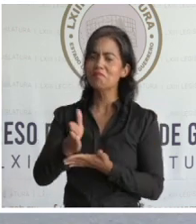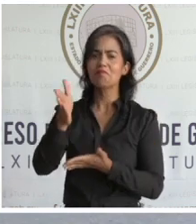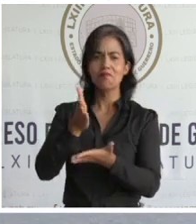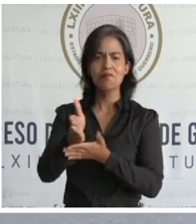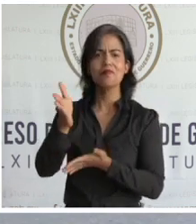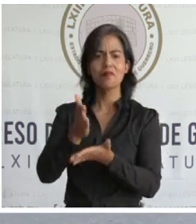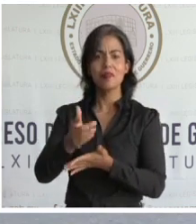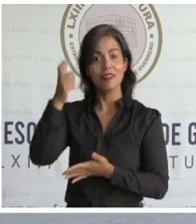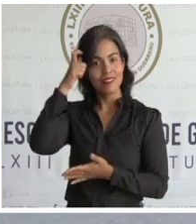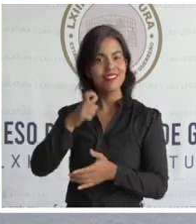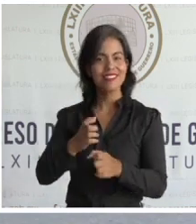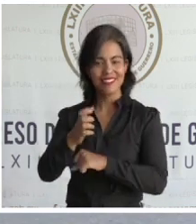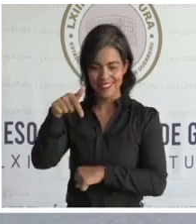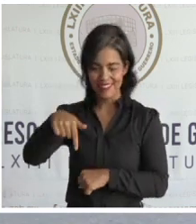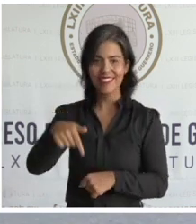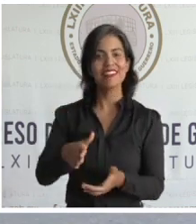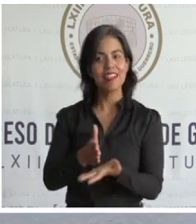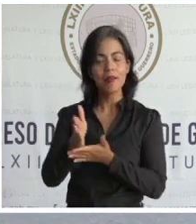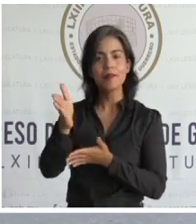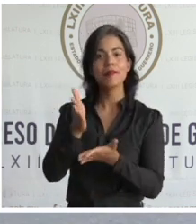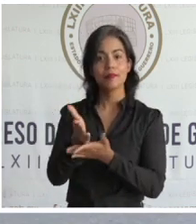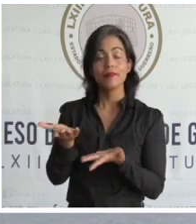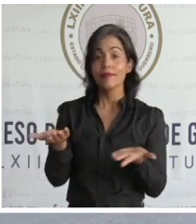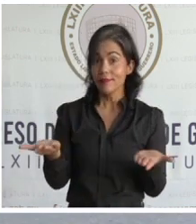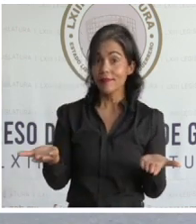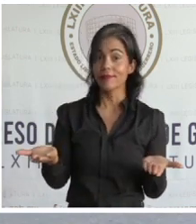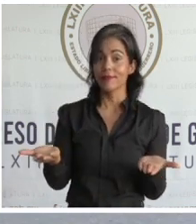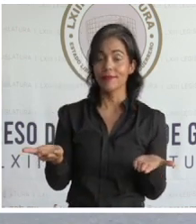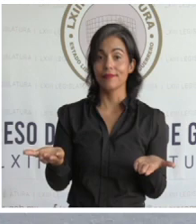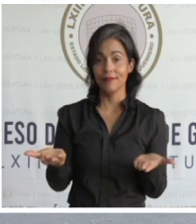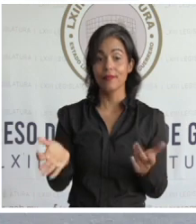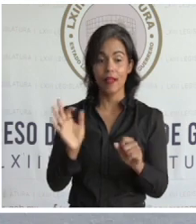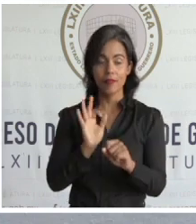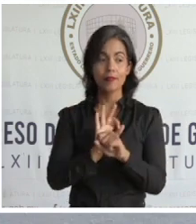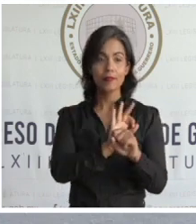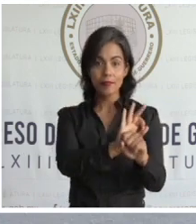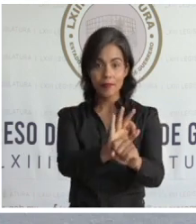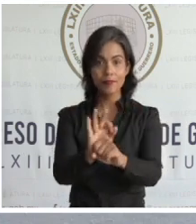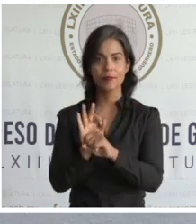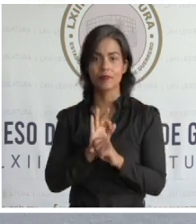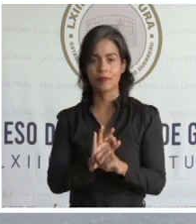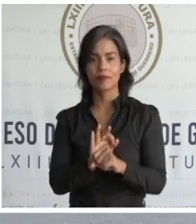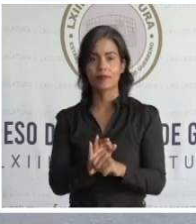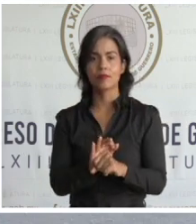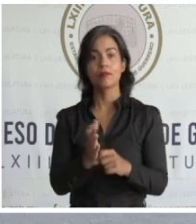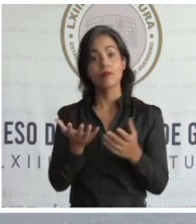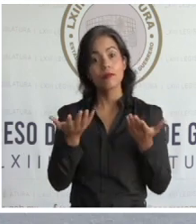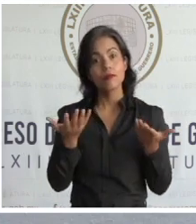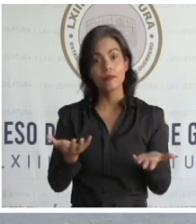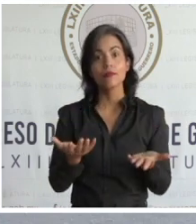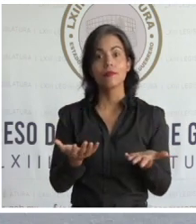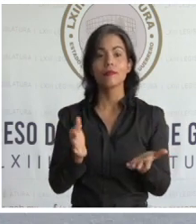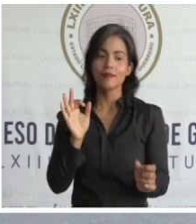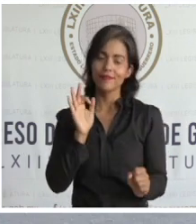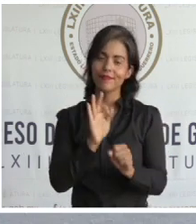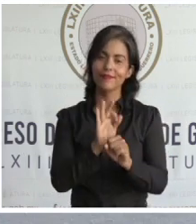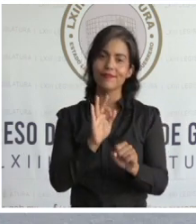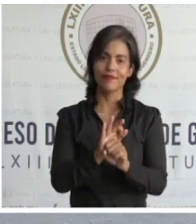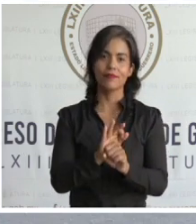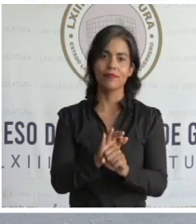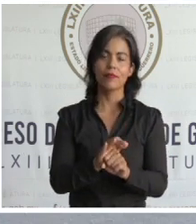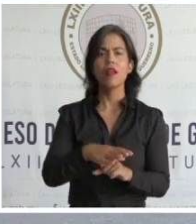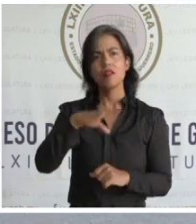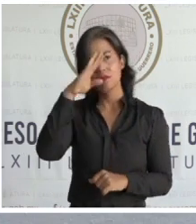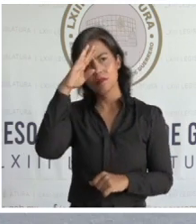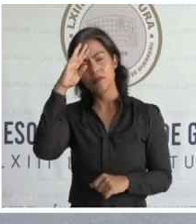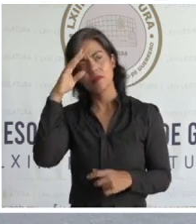Guerrero. No fue producto de narrativas populistas, de amor hacia el pueblo, simplemente fue sensibilidad